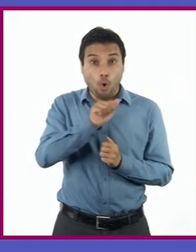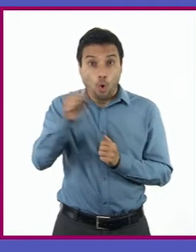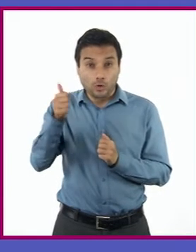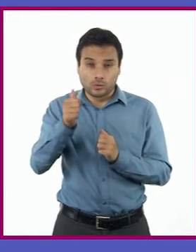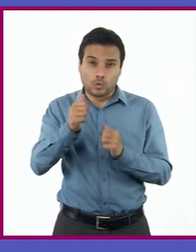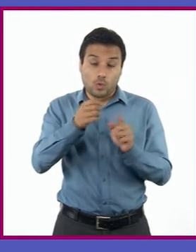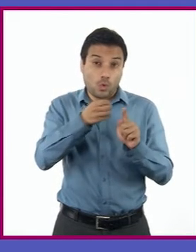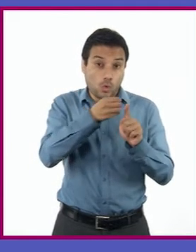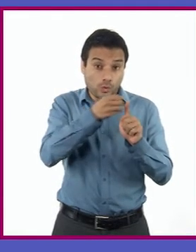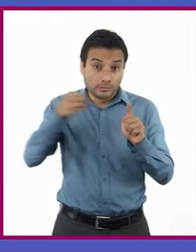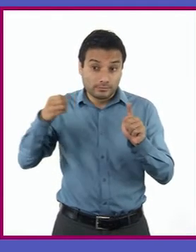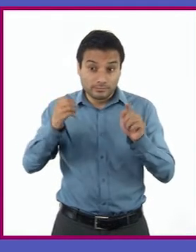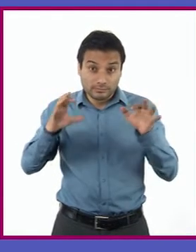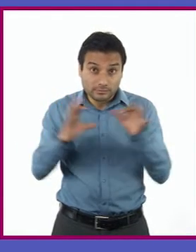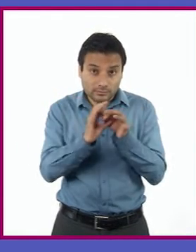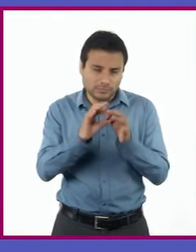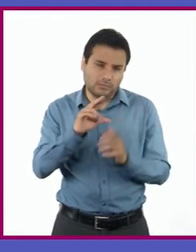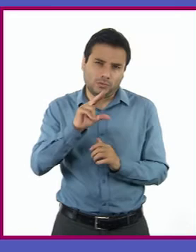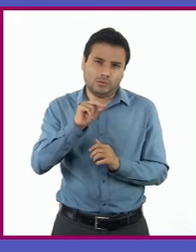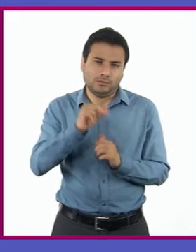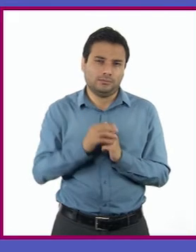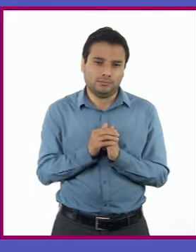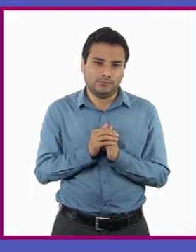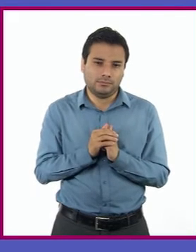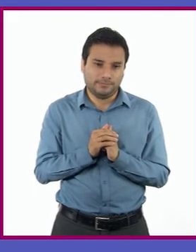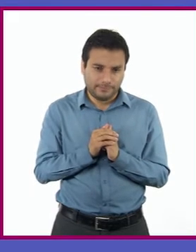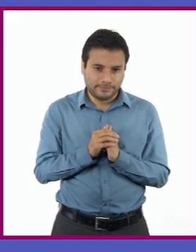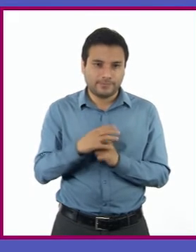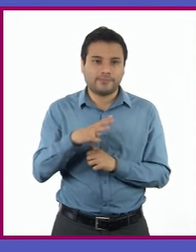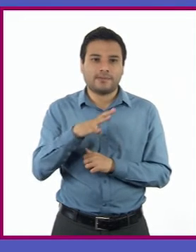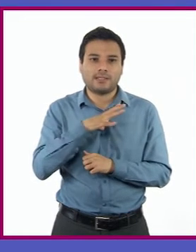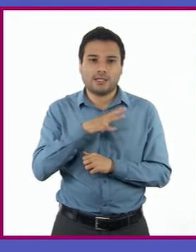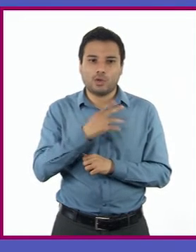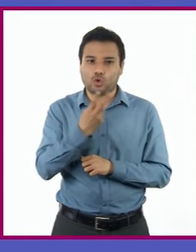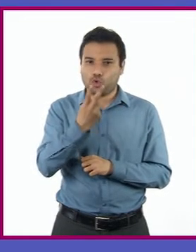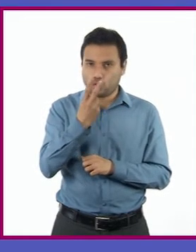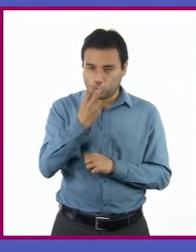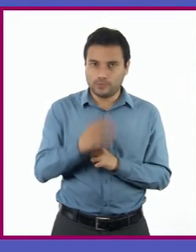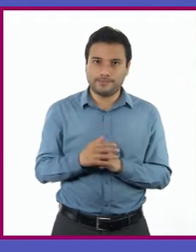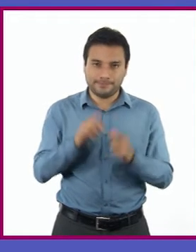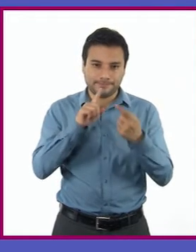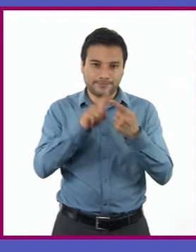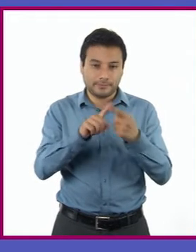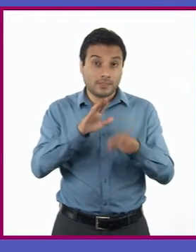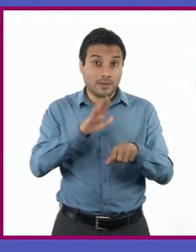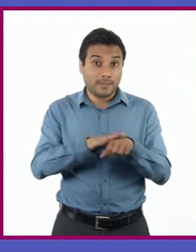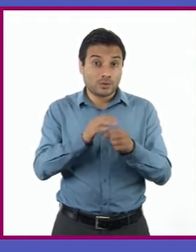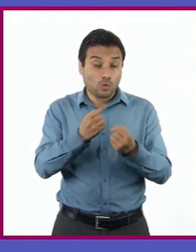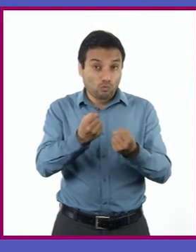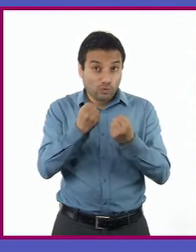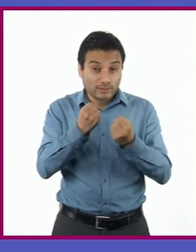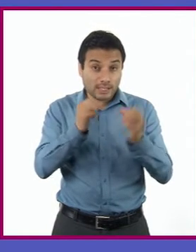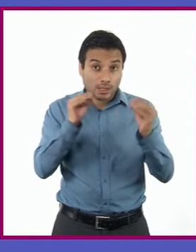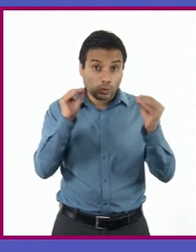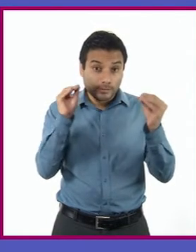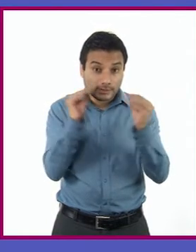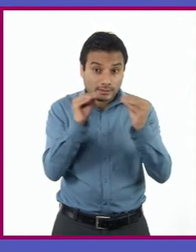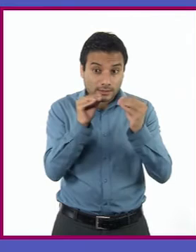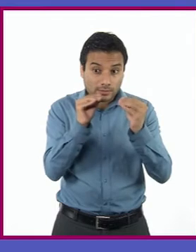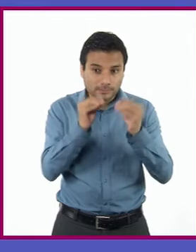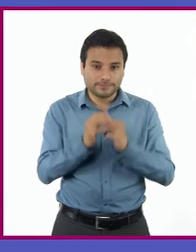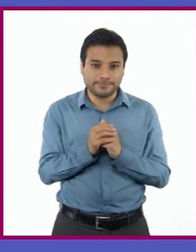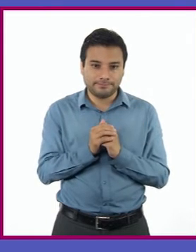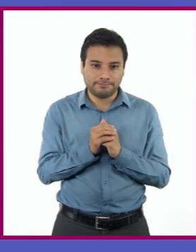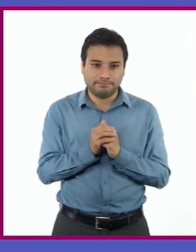elemento anterior. Se diferencia entre operadores de refuerzo argumentativo, en realidad,